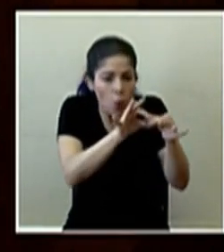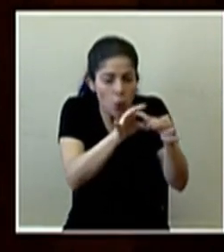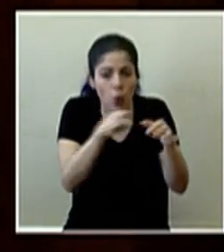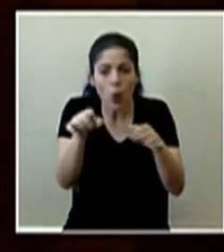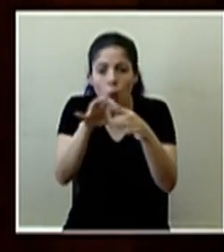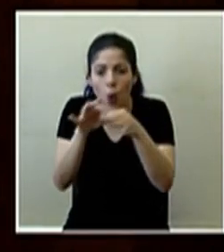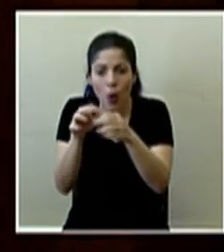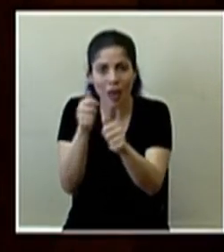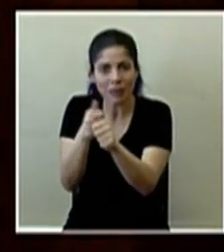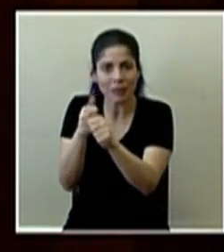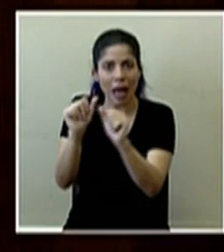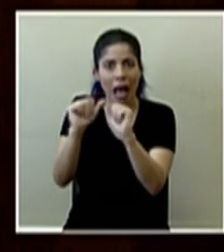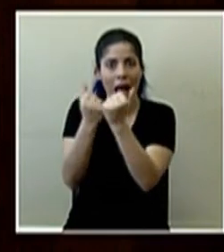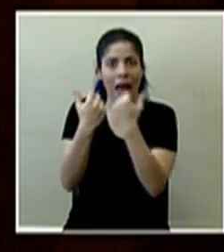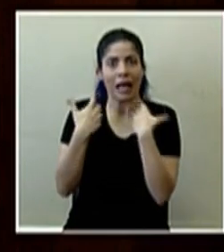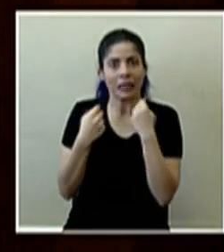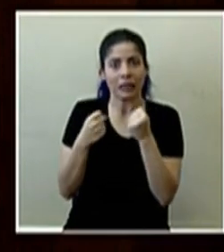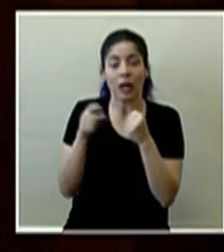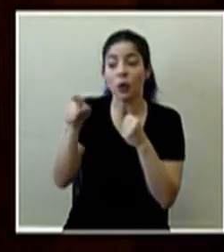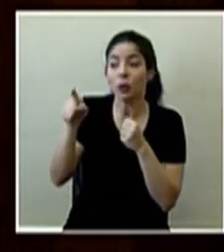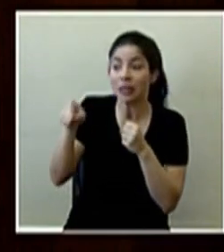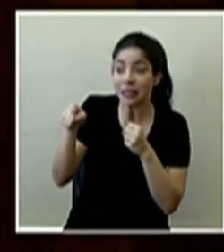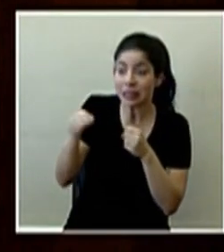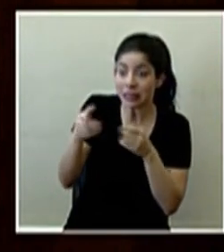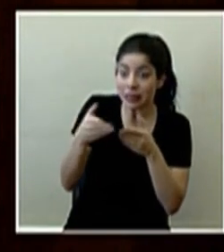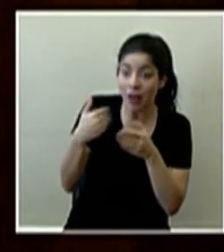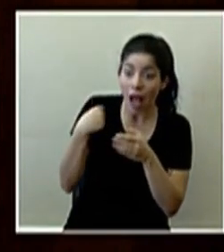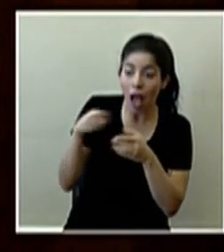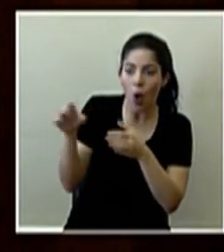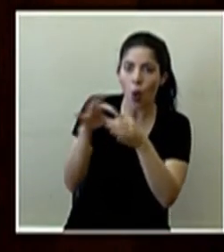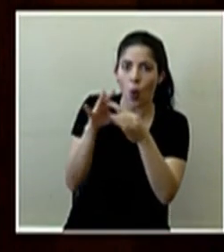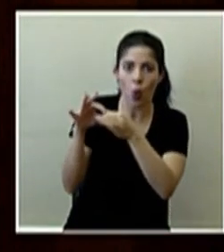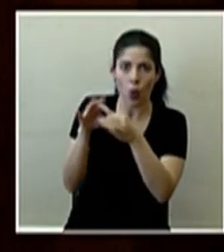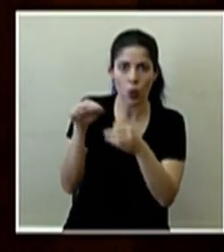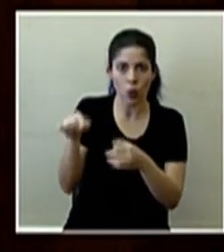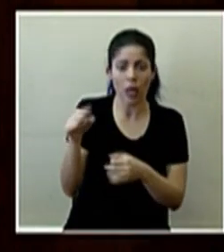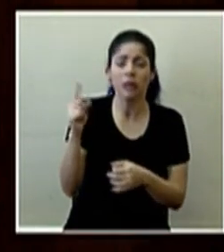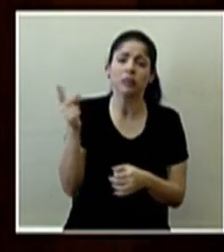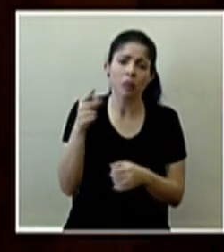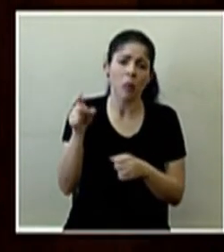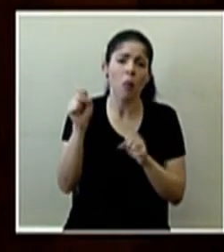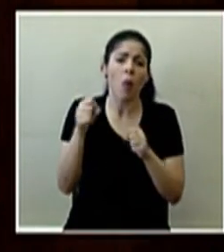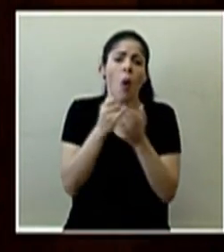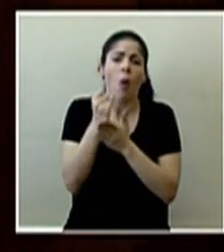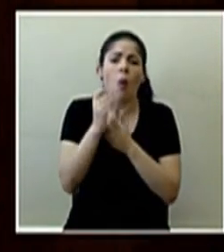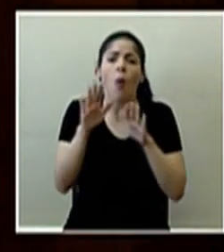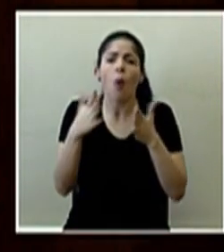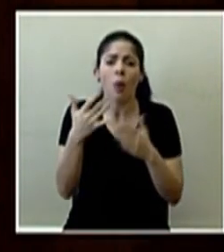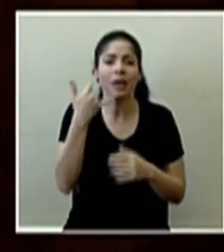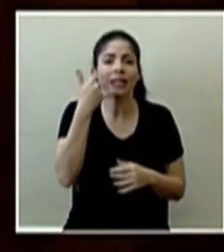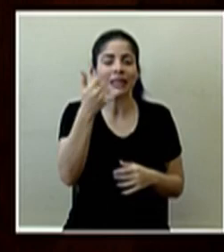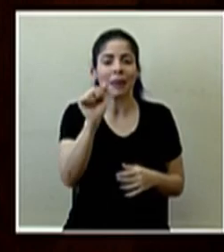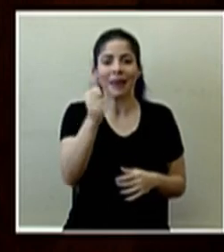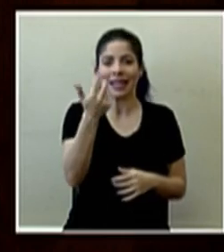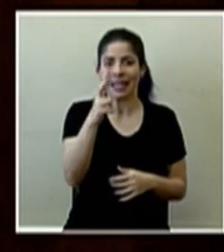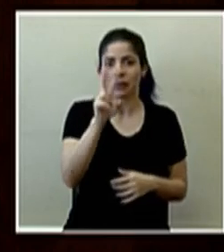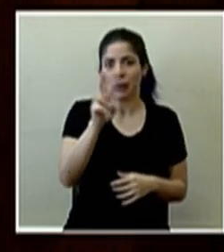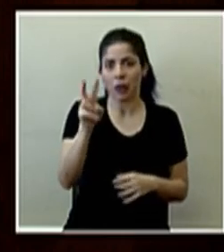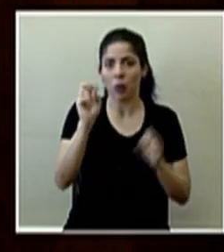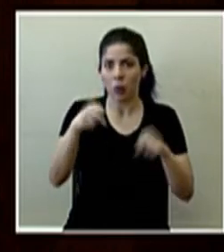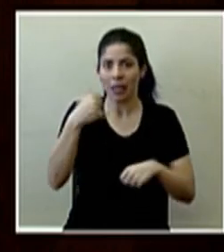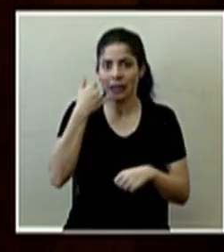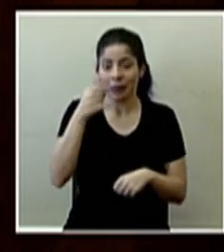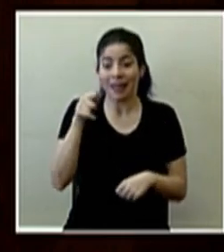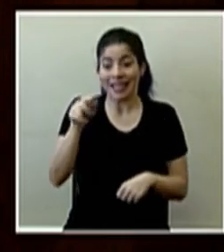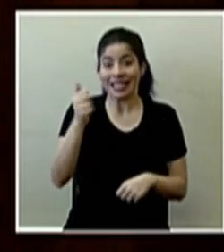área de salud para ver si ese servicio está disponible o no. Eso siempre lo pueden averiguar llamando al 1322, que es